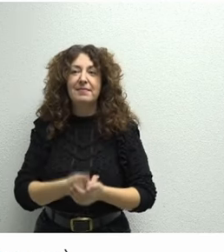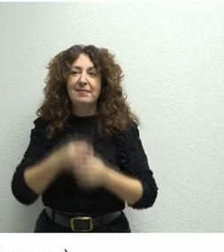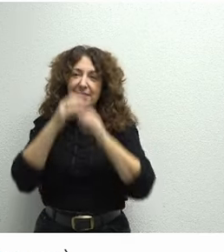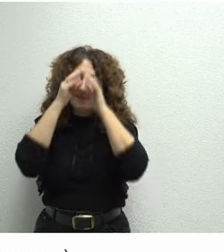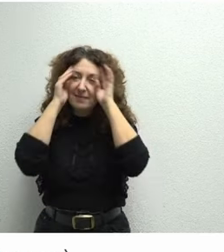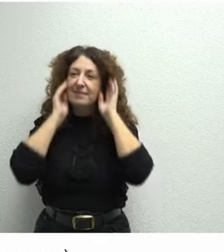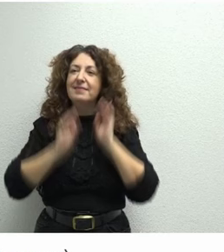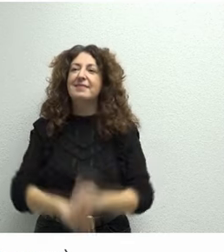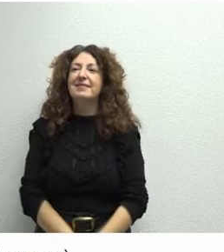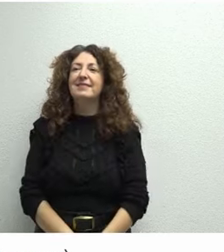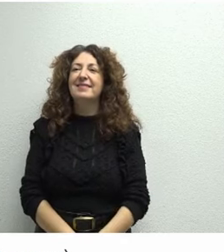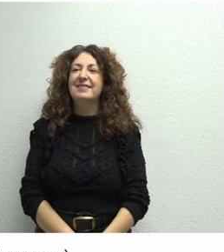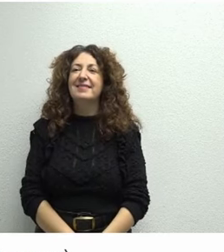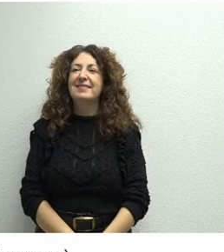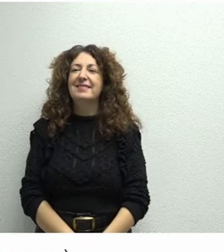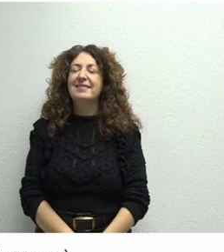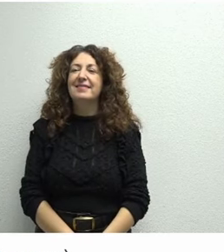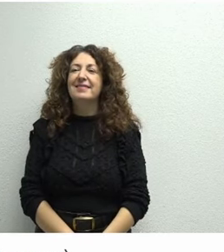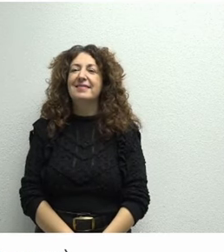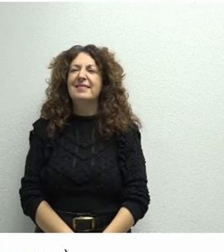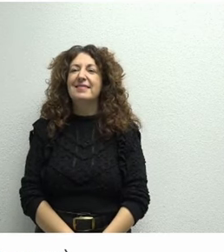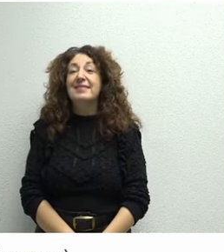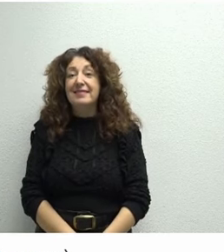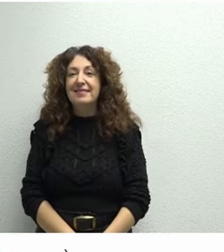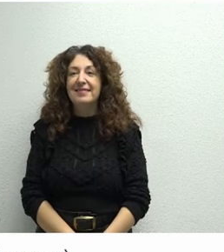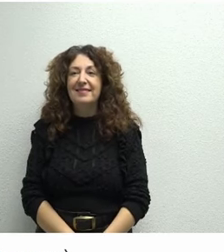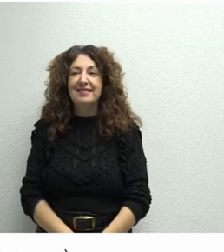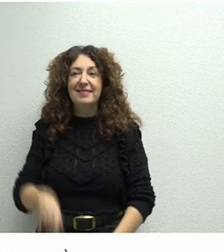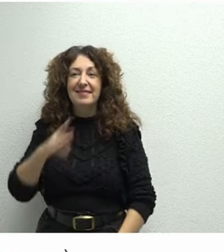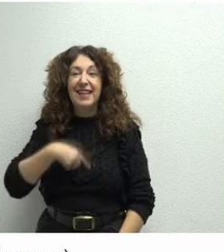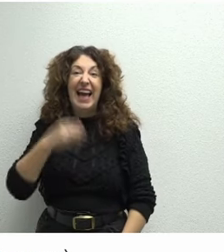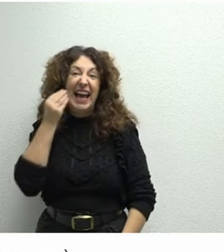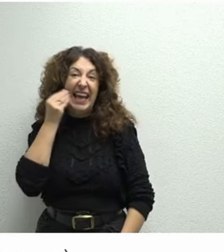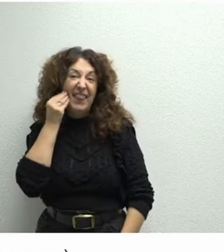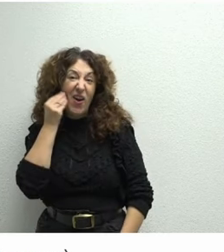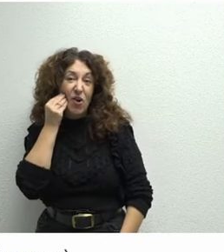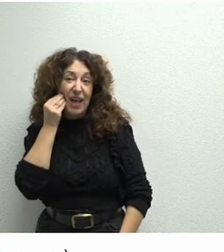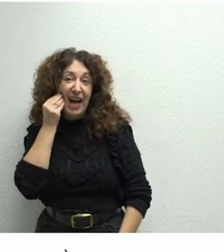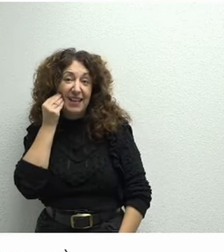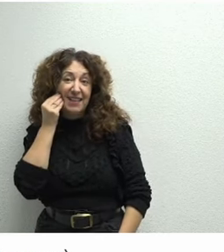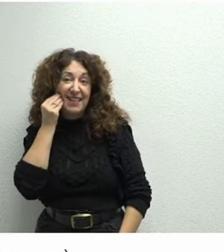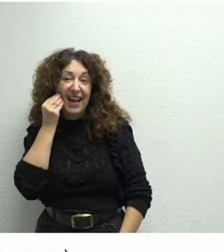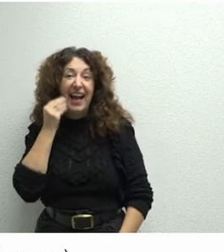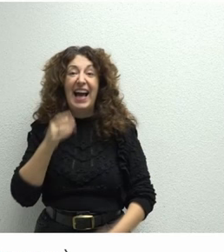Esto bueno debe ser que los psiquiatras nos llevamos mal con la